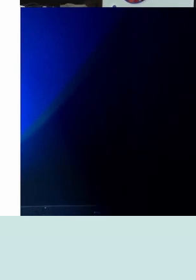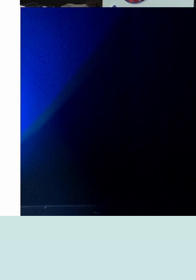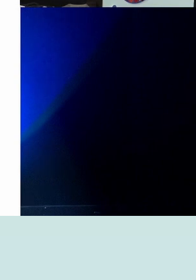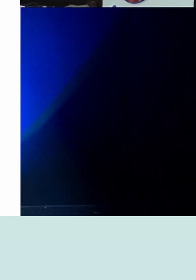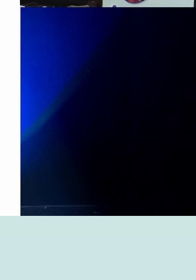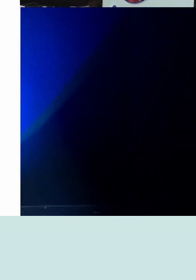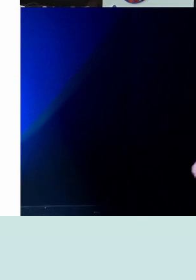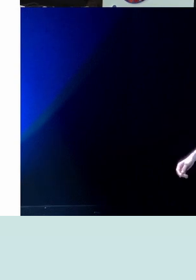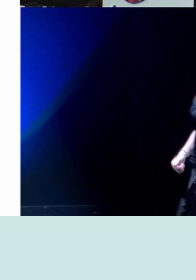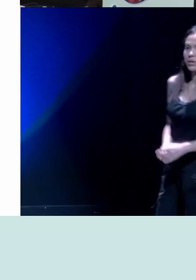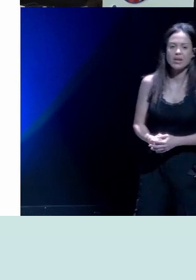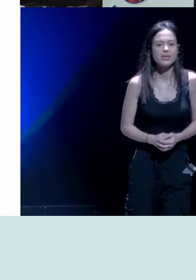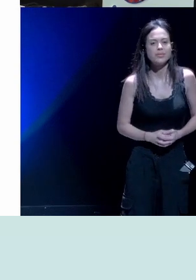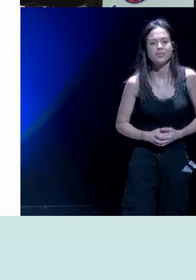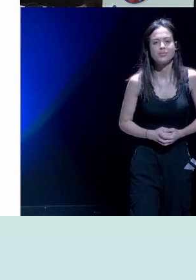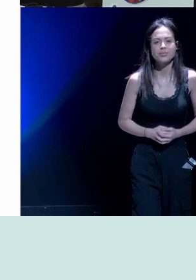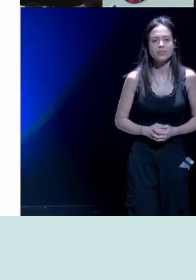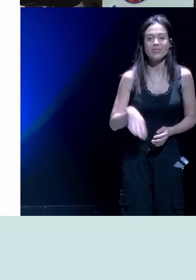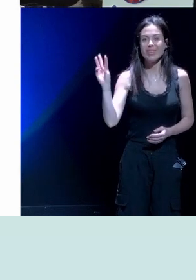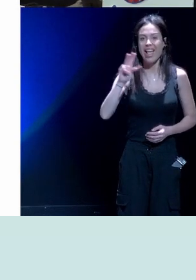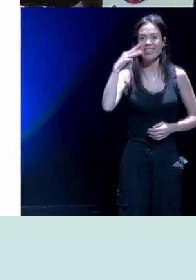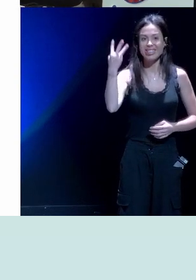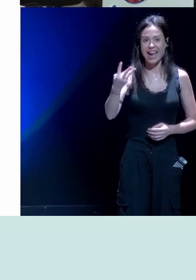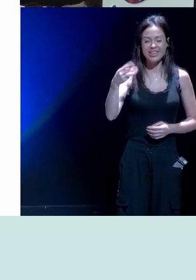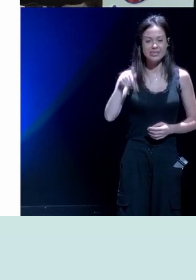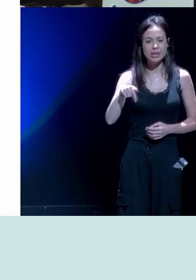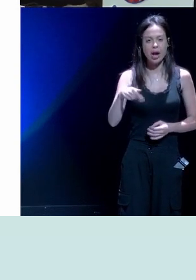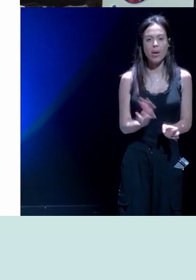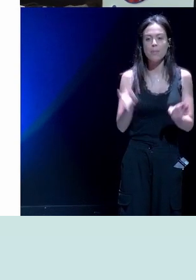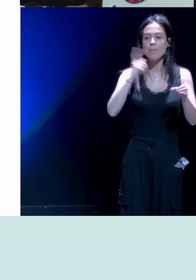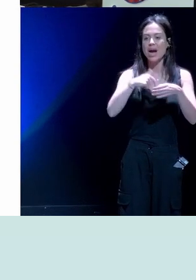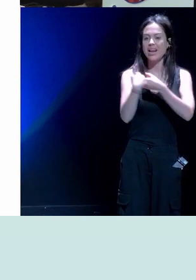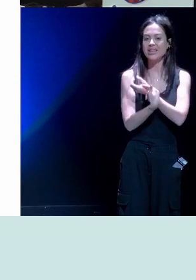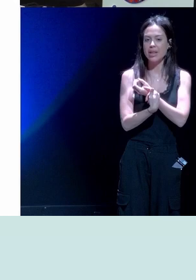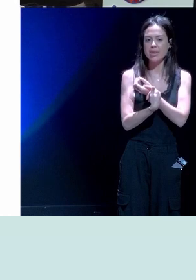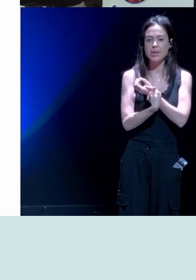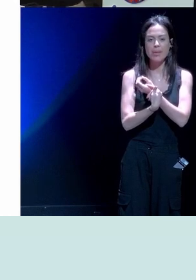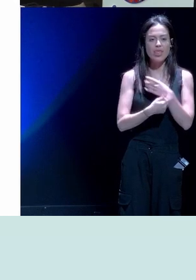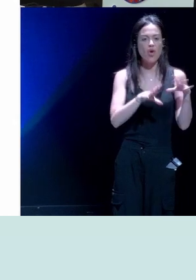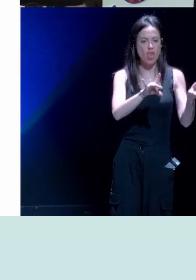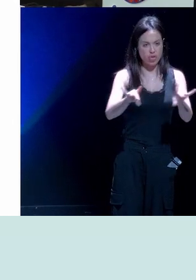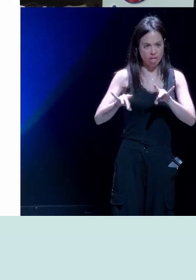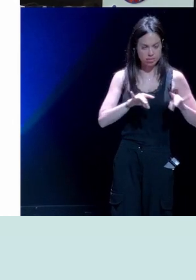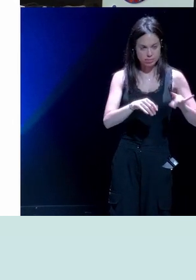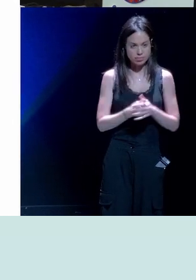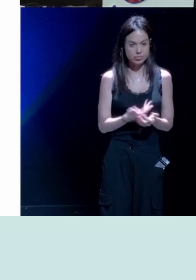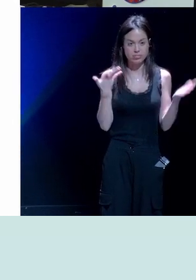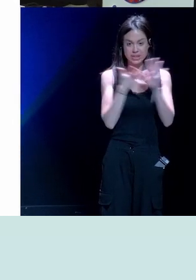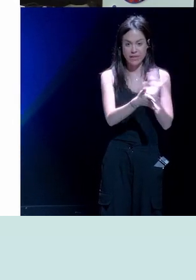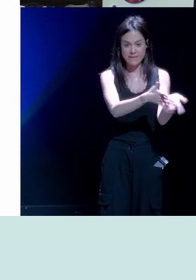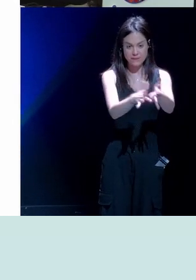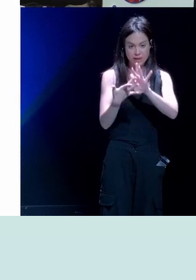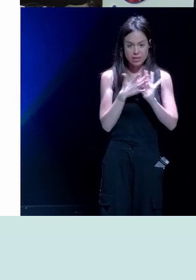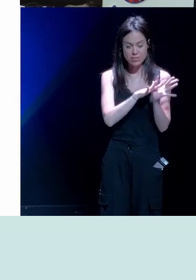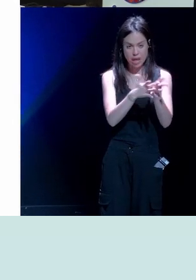implica una participación. En tercer lugar, tenemos el vínculo de participación orgánica, relacionado